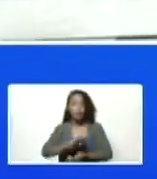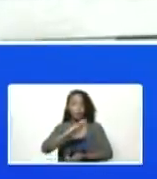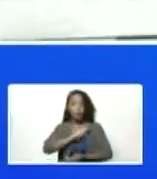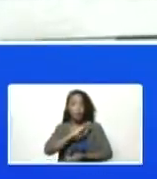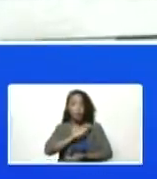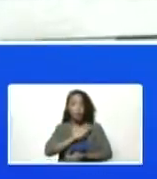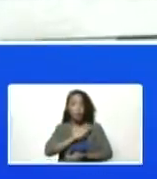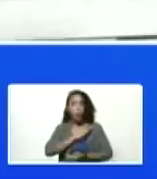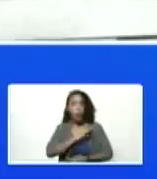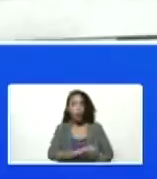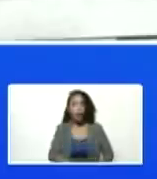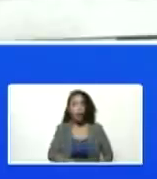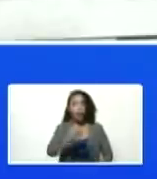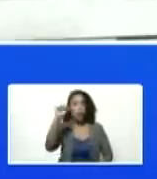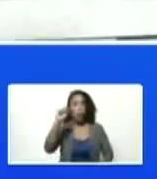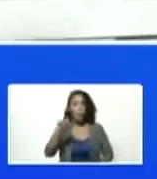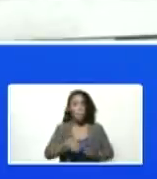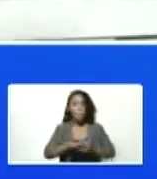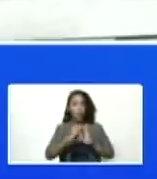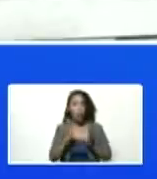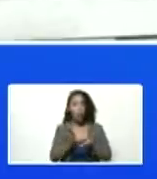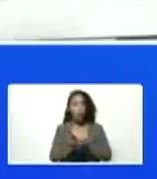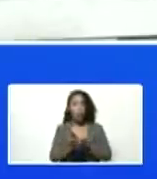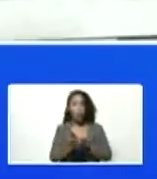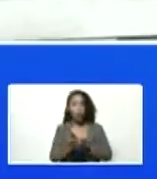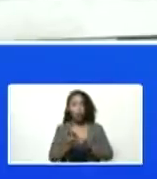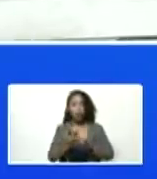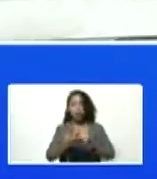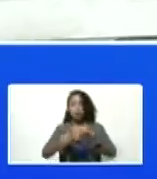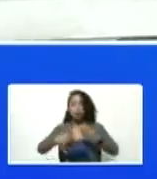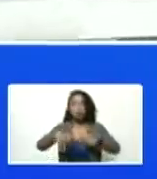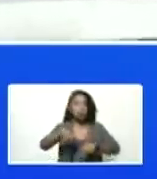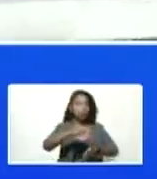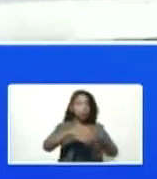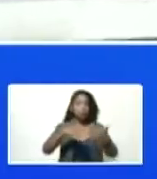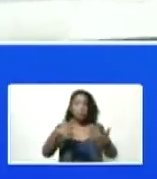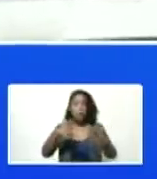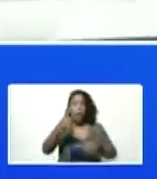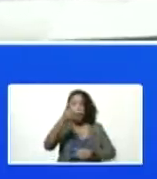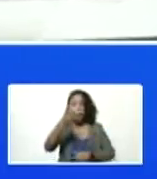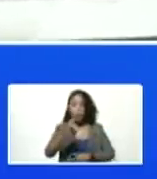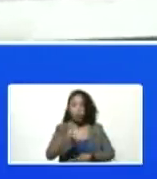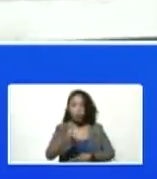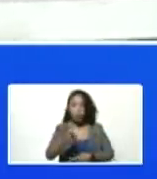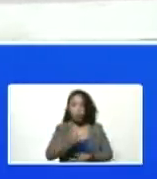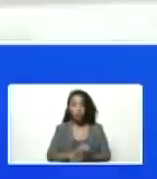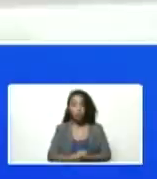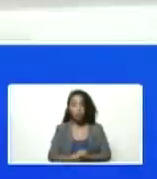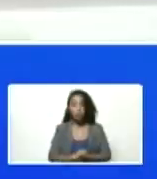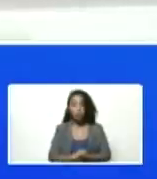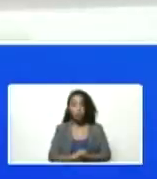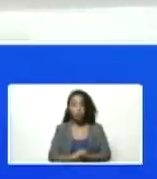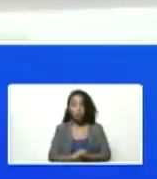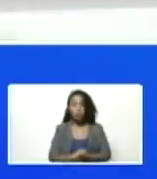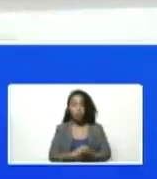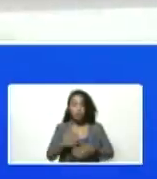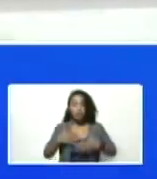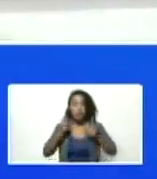Pertenencias del Libertador que andan por el mundo dando vuelta. Y la persona que lo